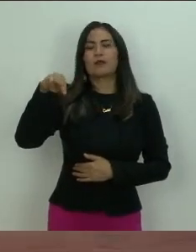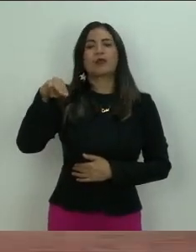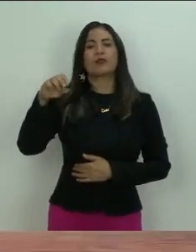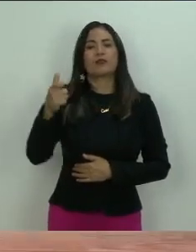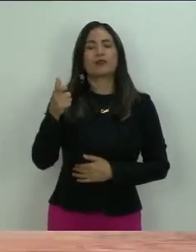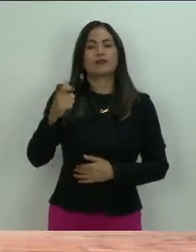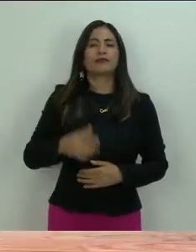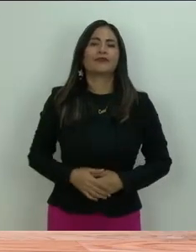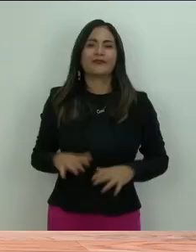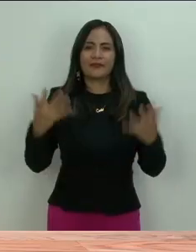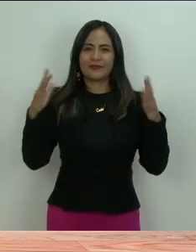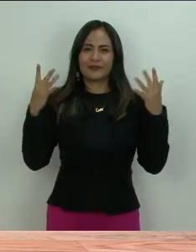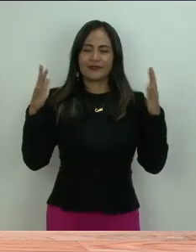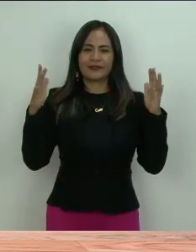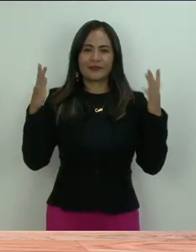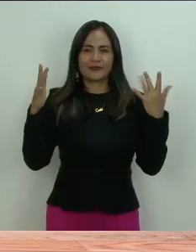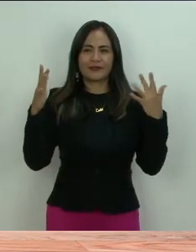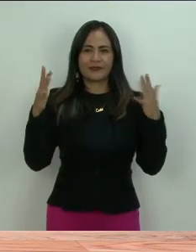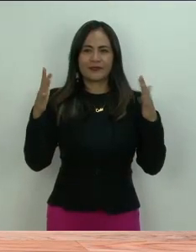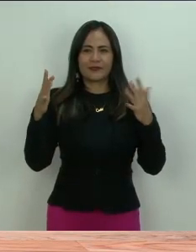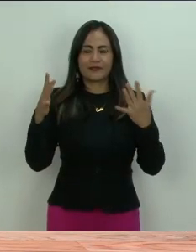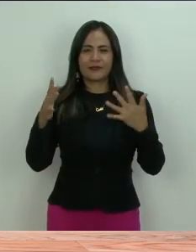México.